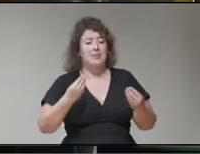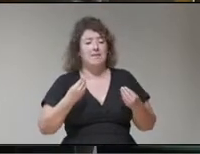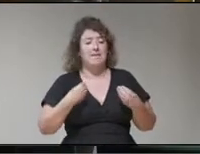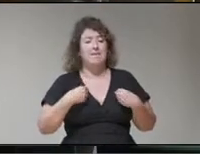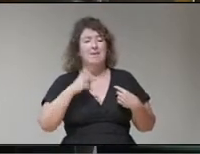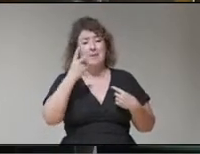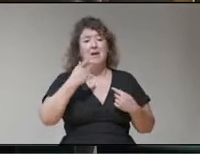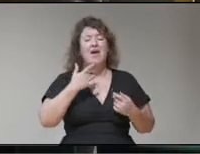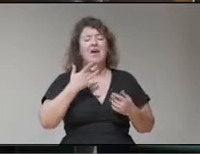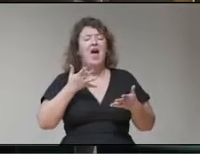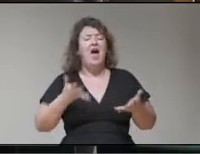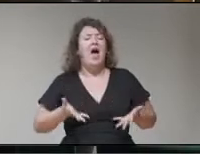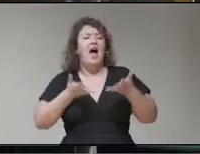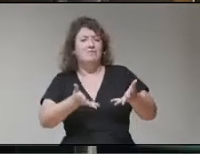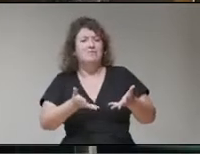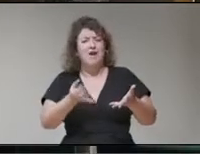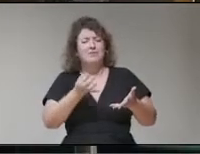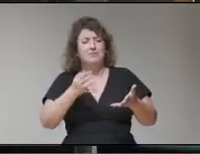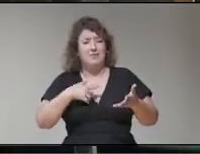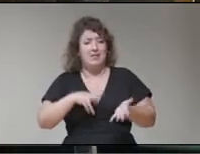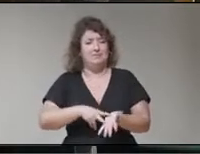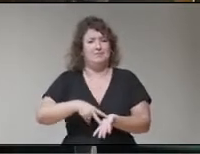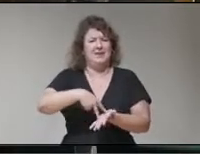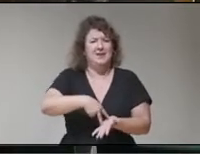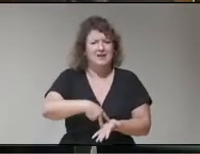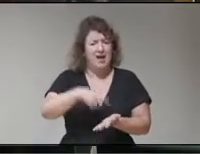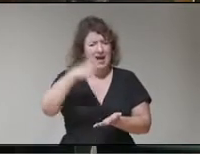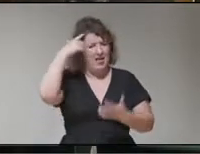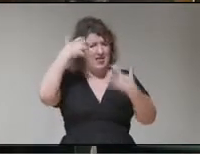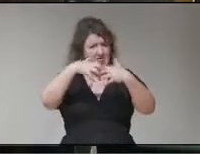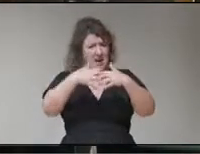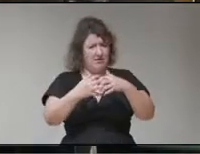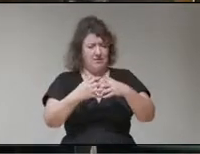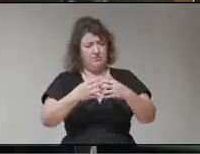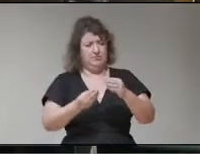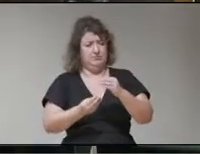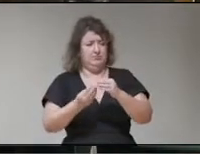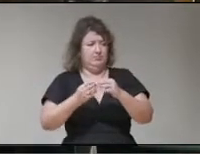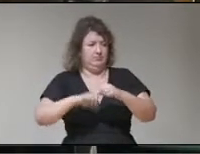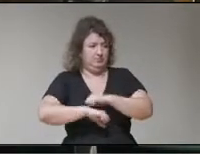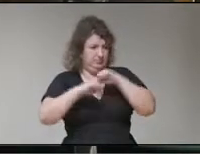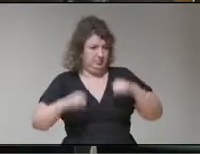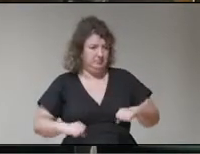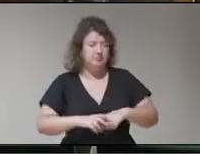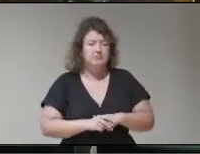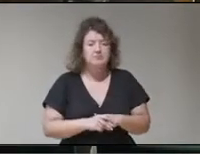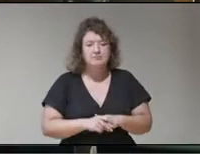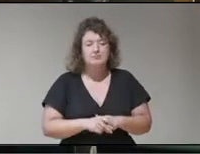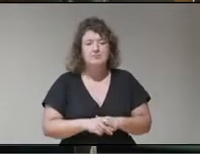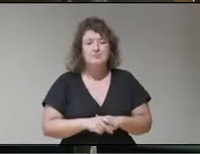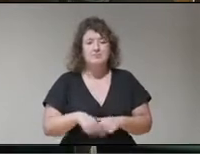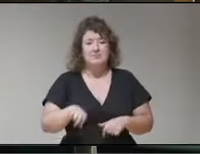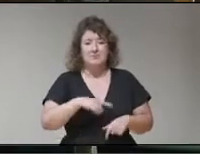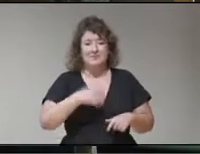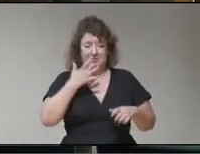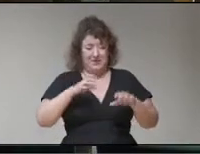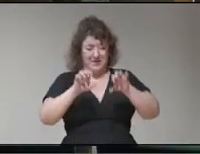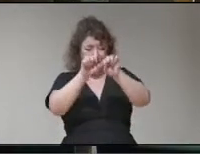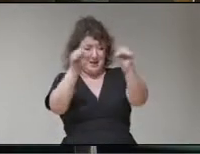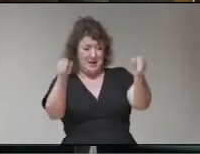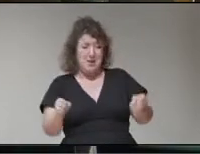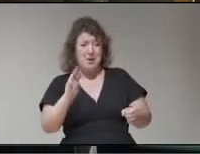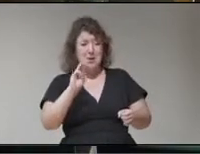por un lado y de la cerebralización por otro. Mirad este esquema que os pongo aquí. Esta es una pelvis de una